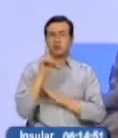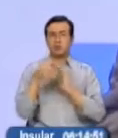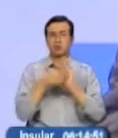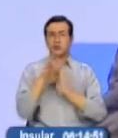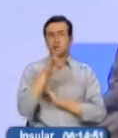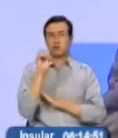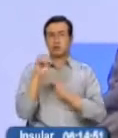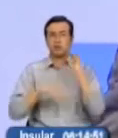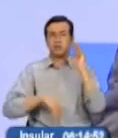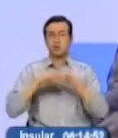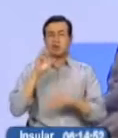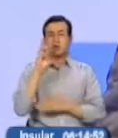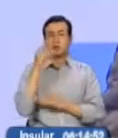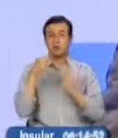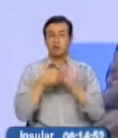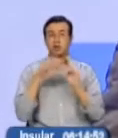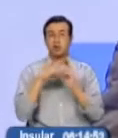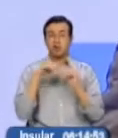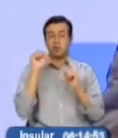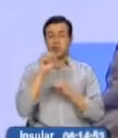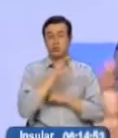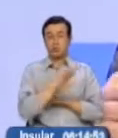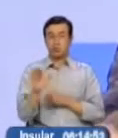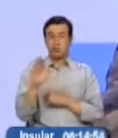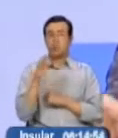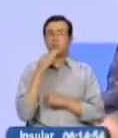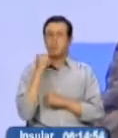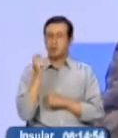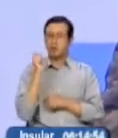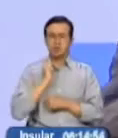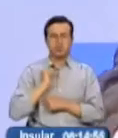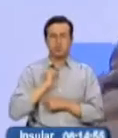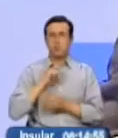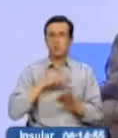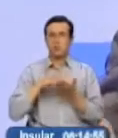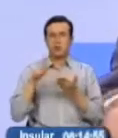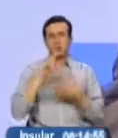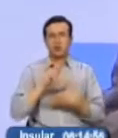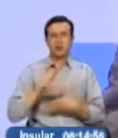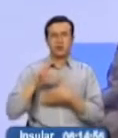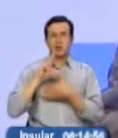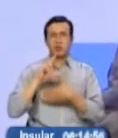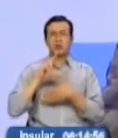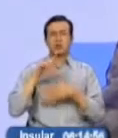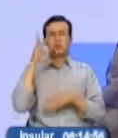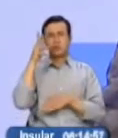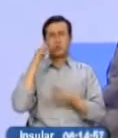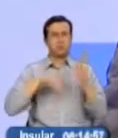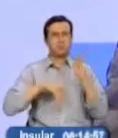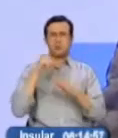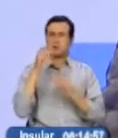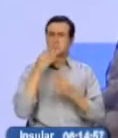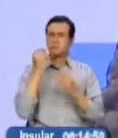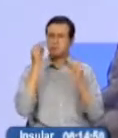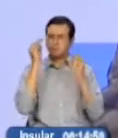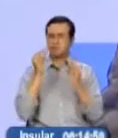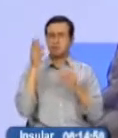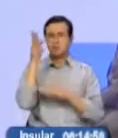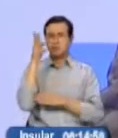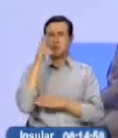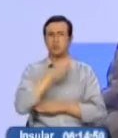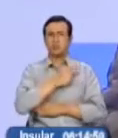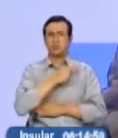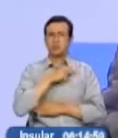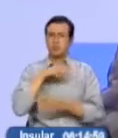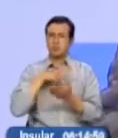1.700 y pueden llegar a ganar $6.000. Es el sistema mejor pagado de toda la región de América del Sur para ser profesor